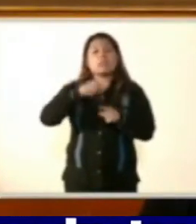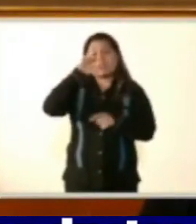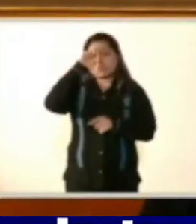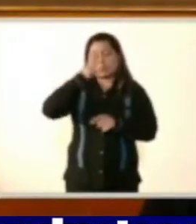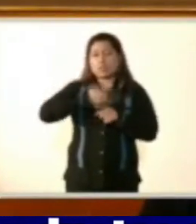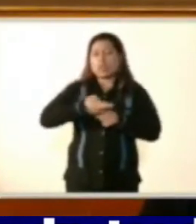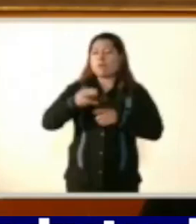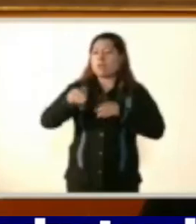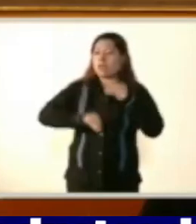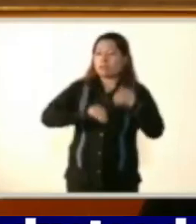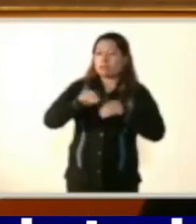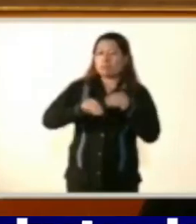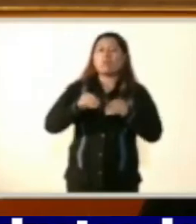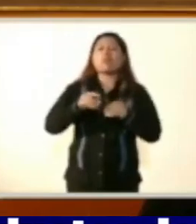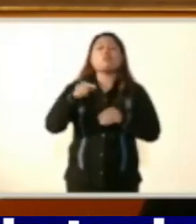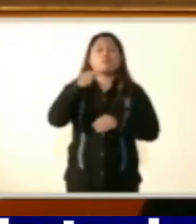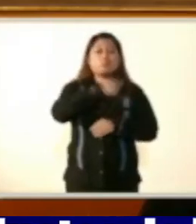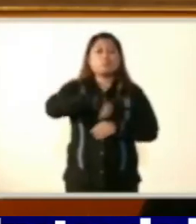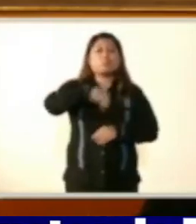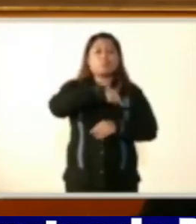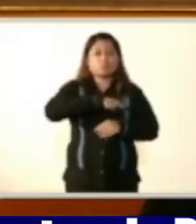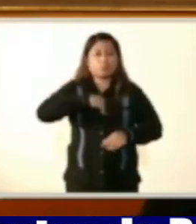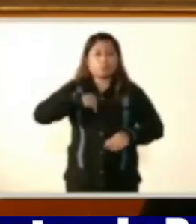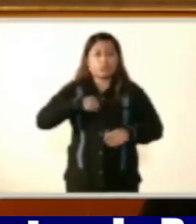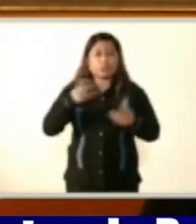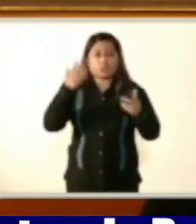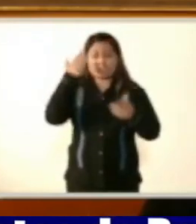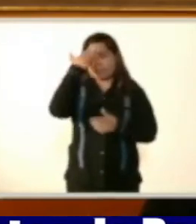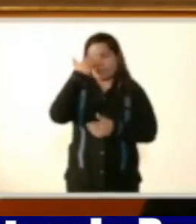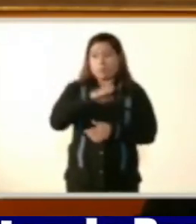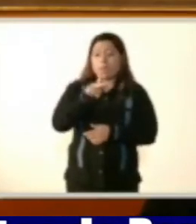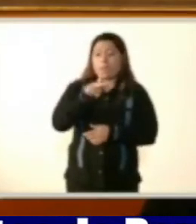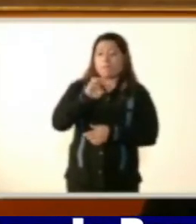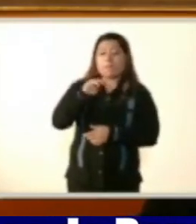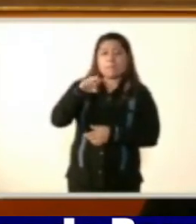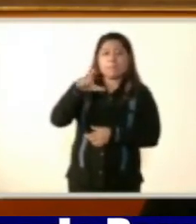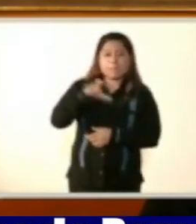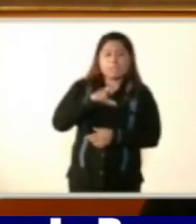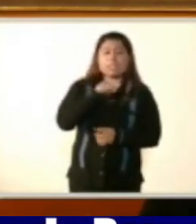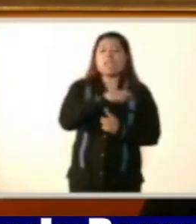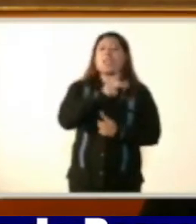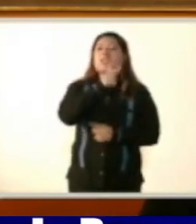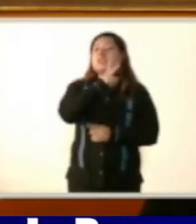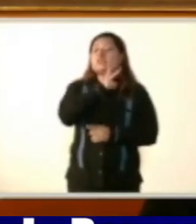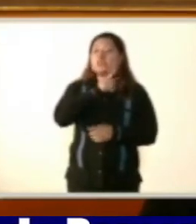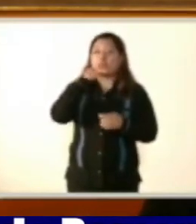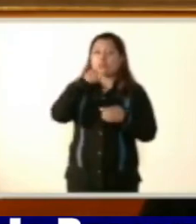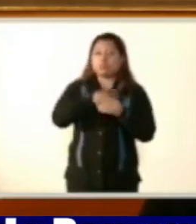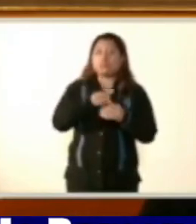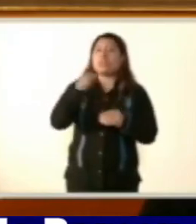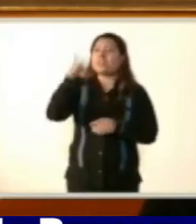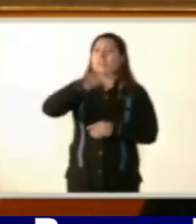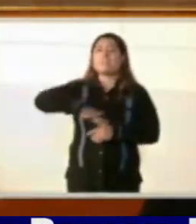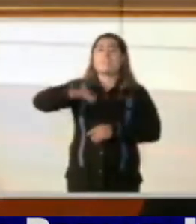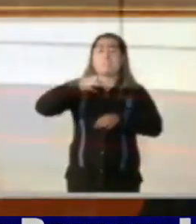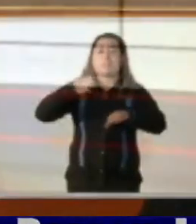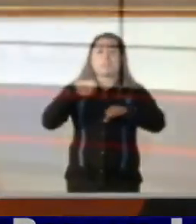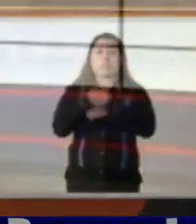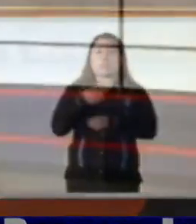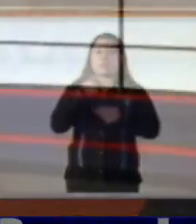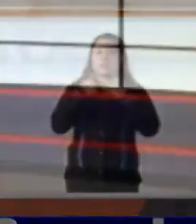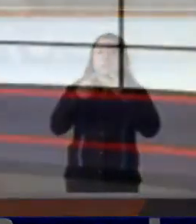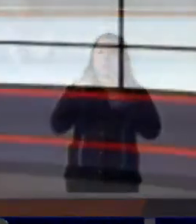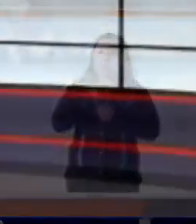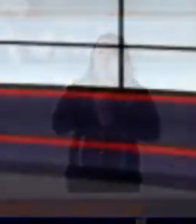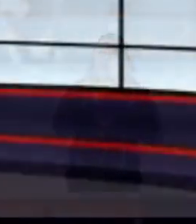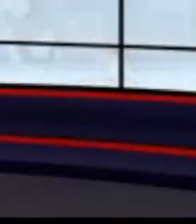va a realizar Nosotros hemos considerado con Pemex por instrucciones del señor gobernador esta reunión se realizará aquí en el estado fuera de